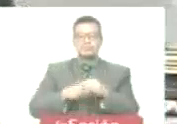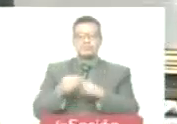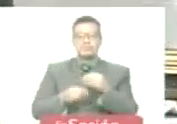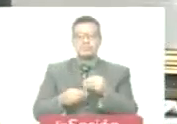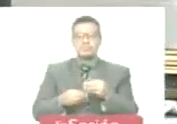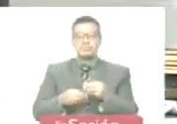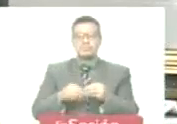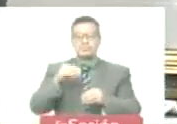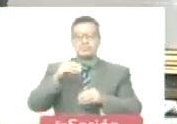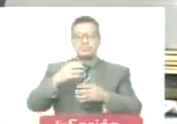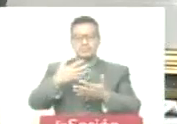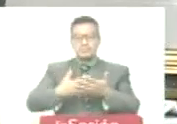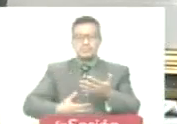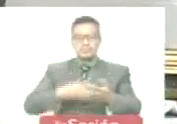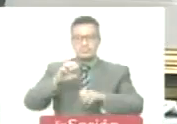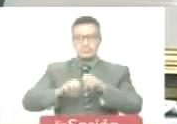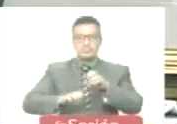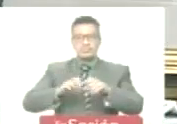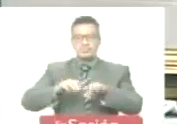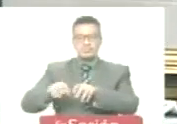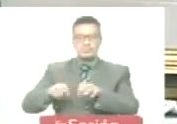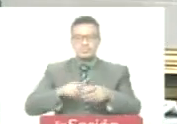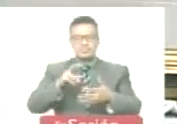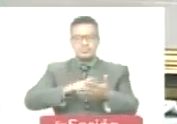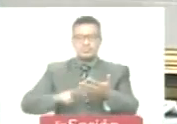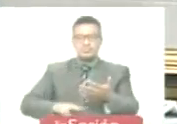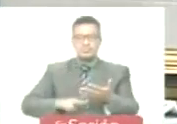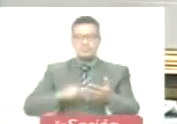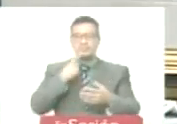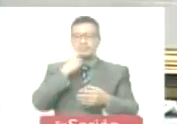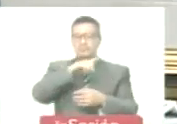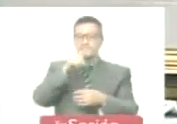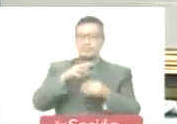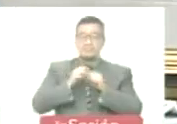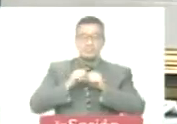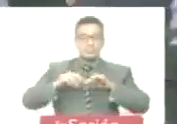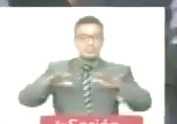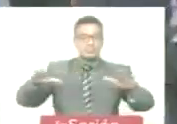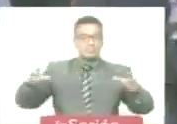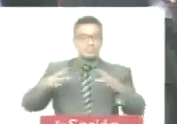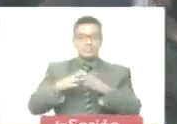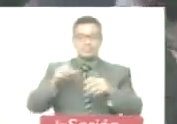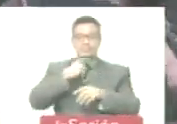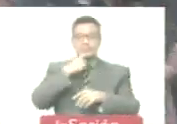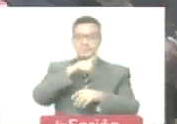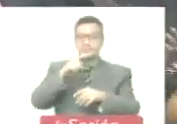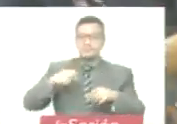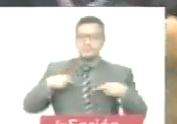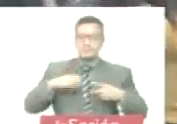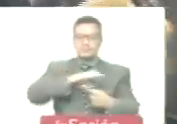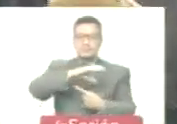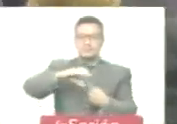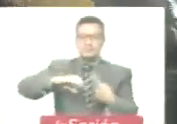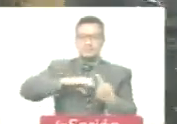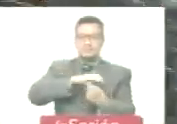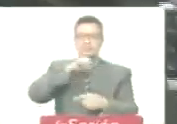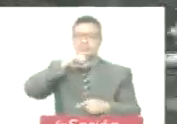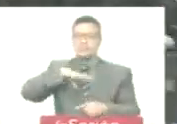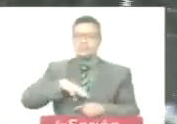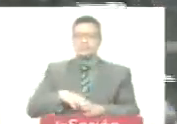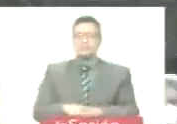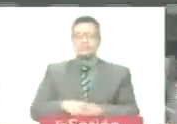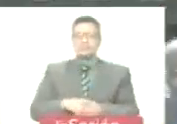que se elabore el informe correspondiente, que se haga una consulta amplia con todos los sectores de la vida cultural, histórica